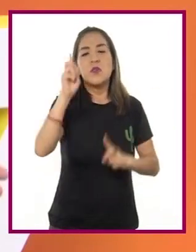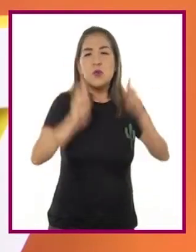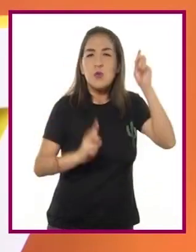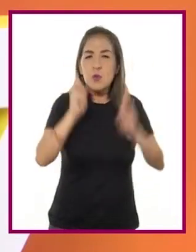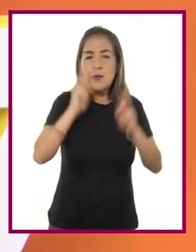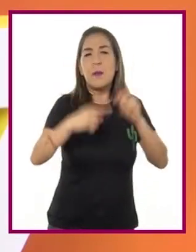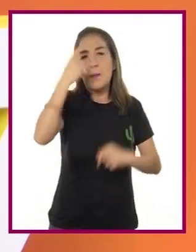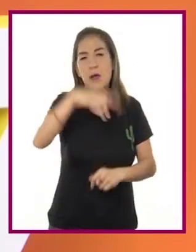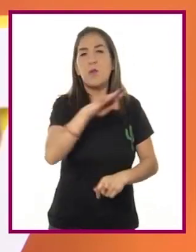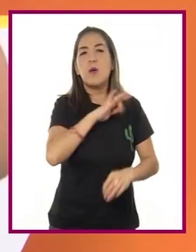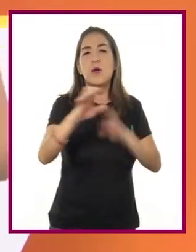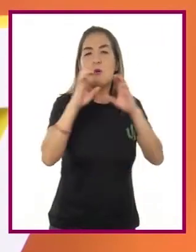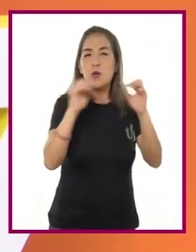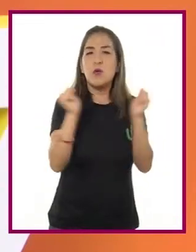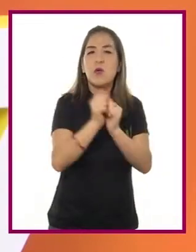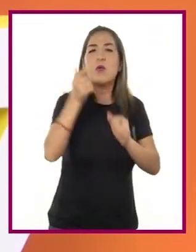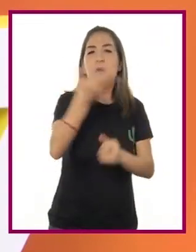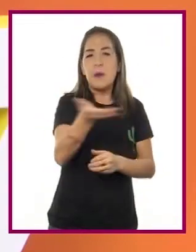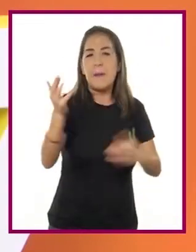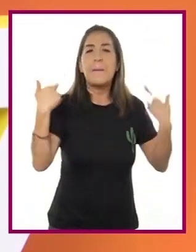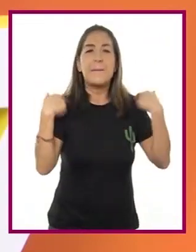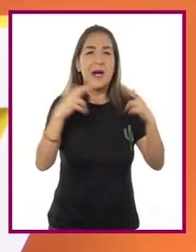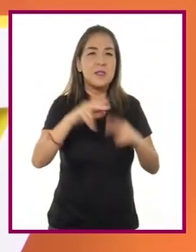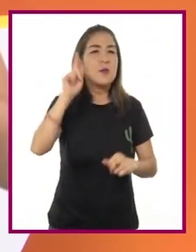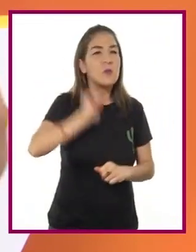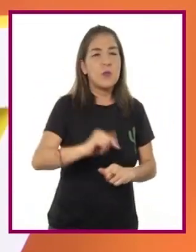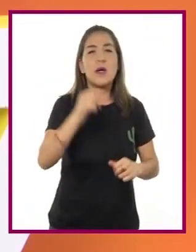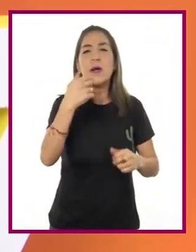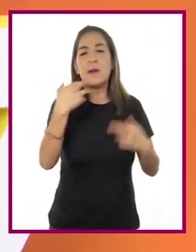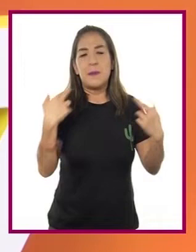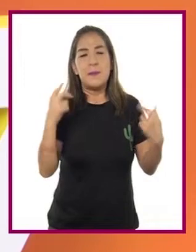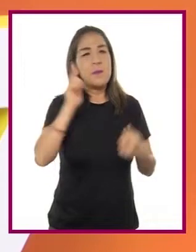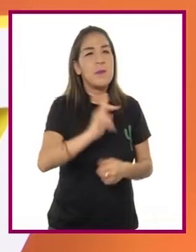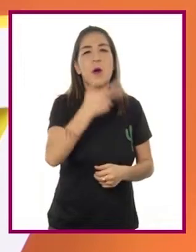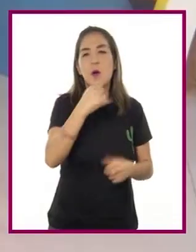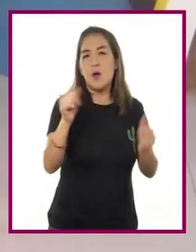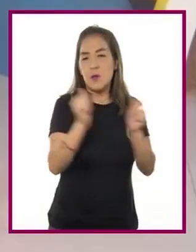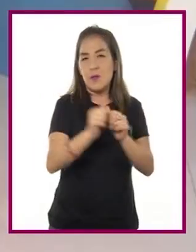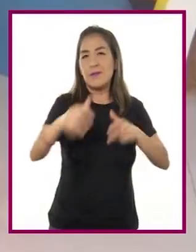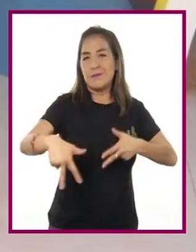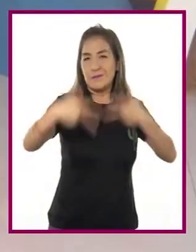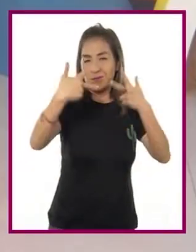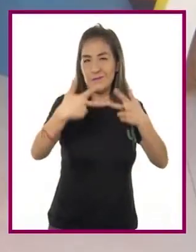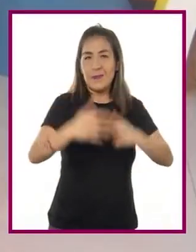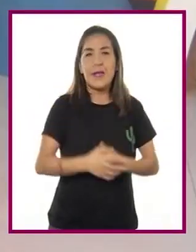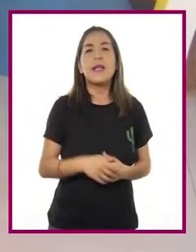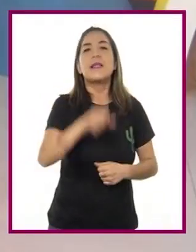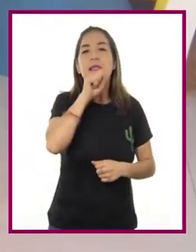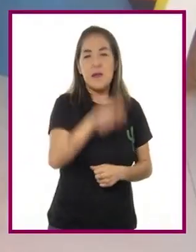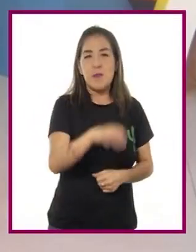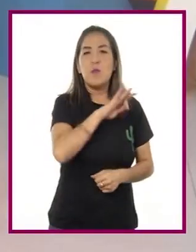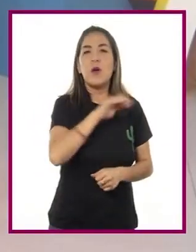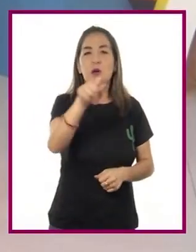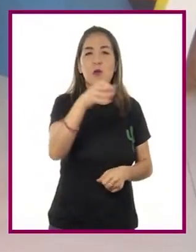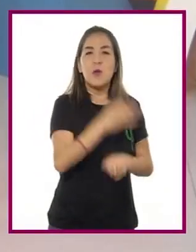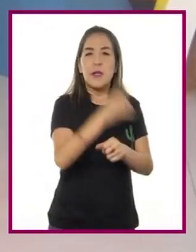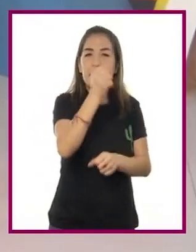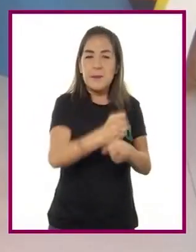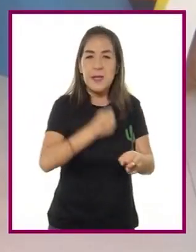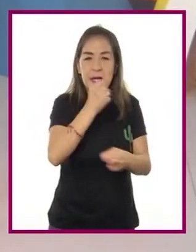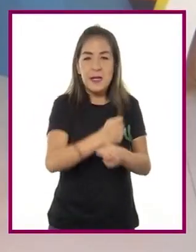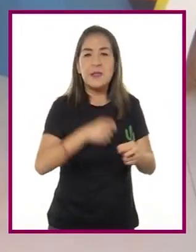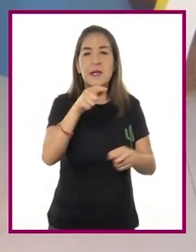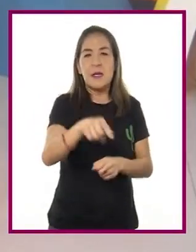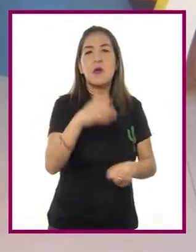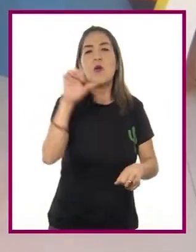para comunicarlos a su maestra o maestro de asignatura a distancia. De igual manera pueden poner en práctica lo aprendido